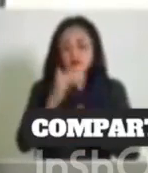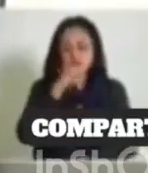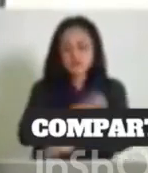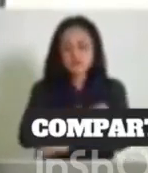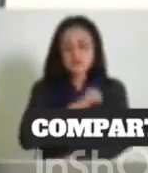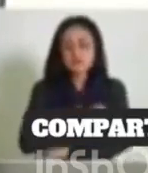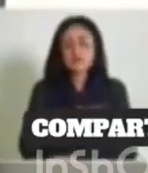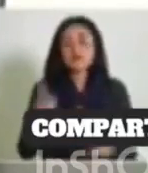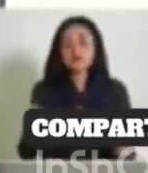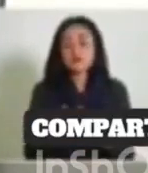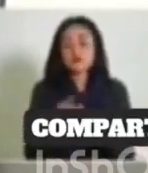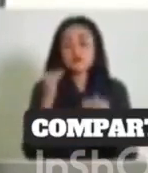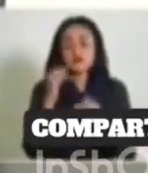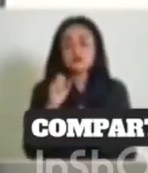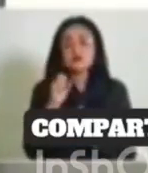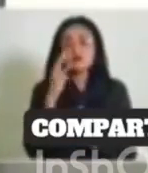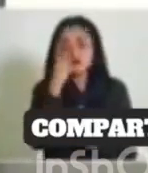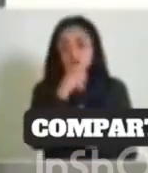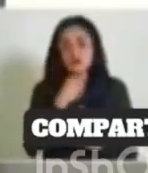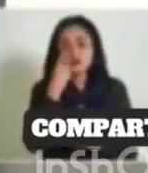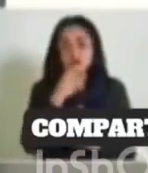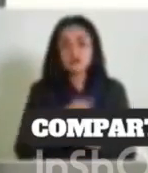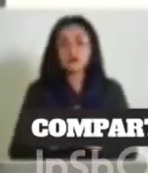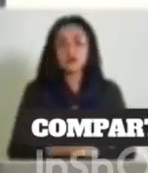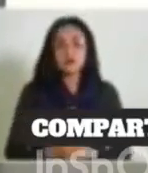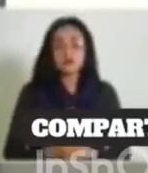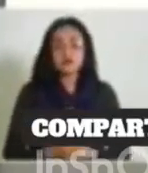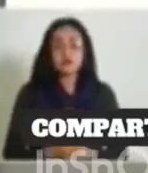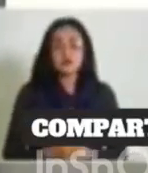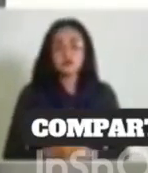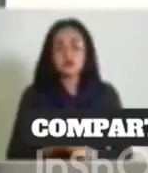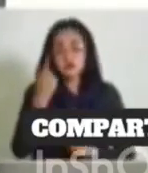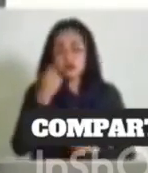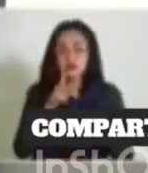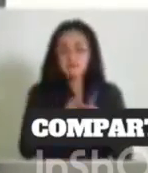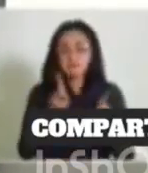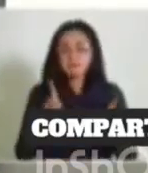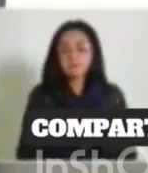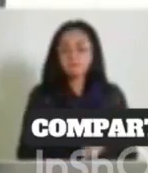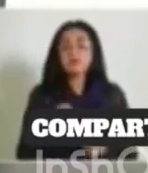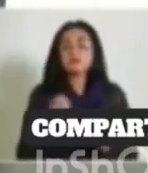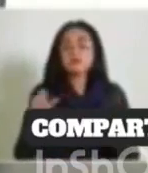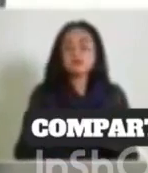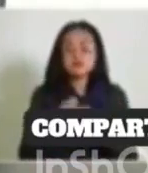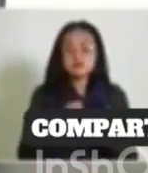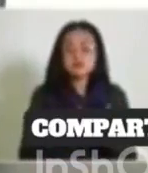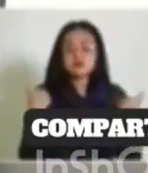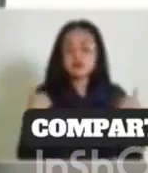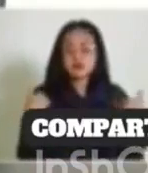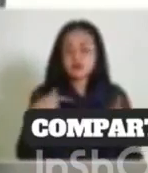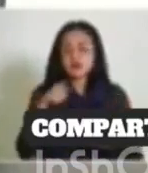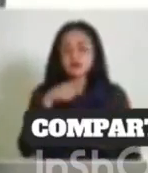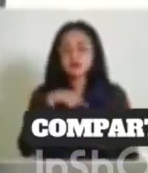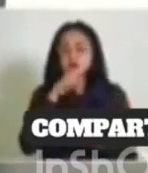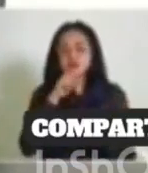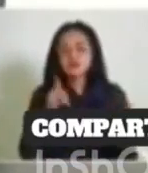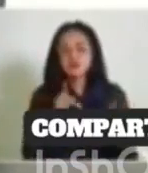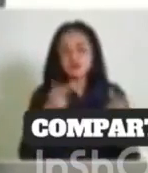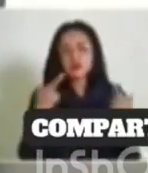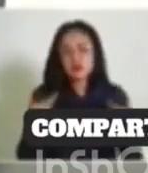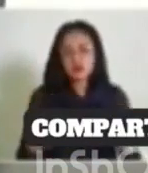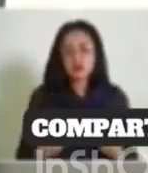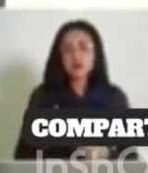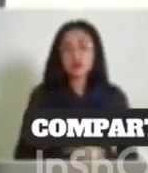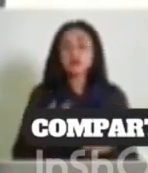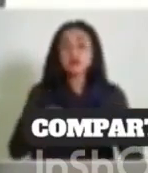podrán mantener la venta de alimentos hasta las 23 horas. Para plazas, centros comerciales y tiendas departamentales,